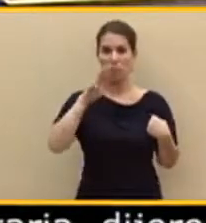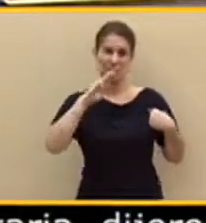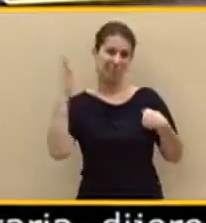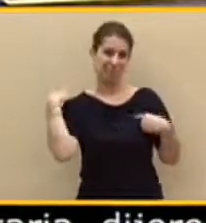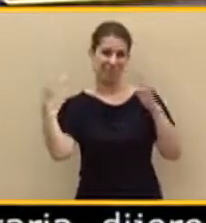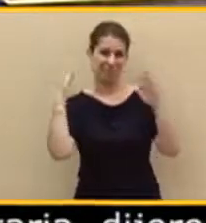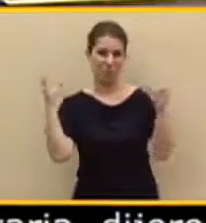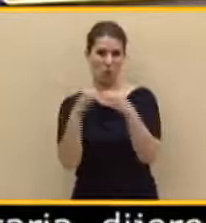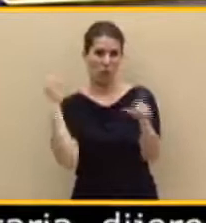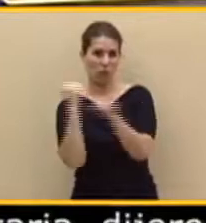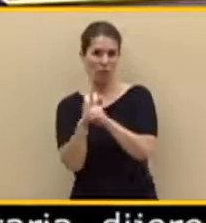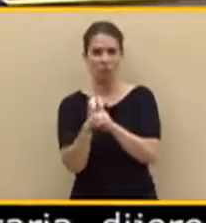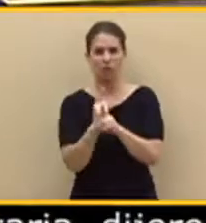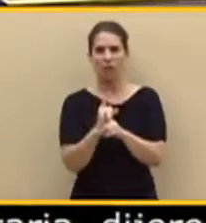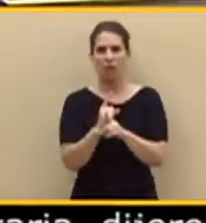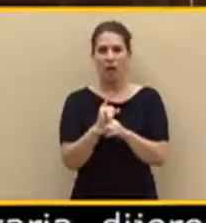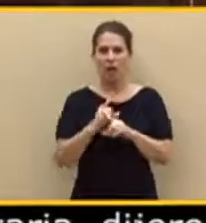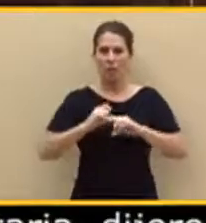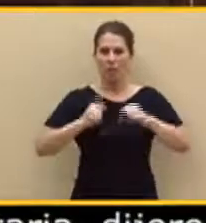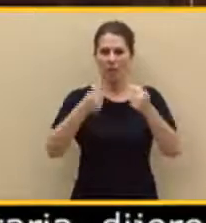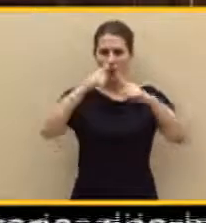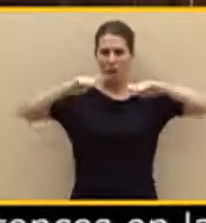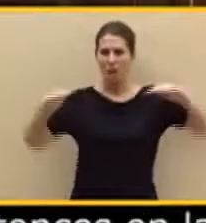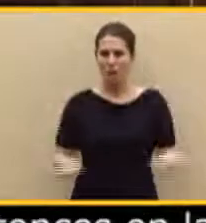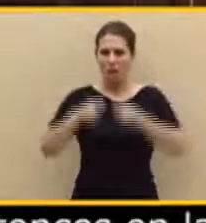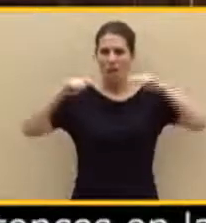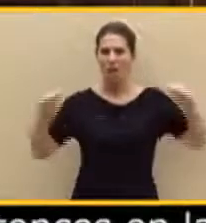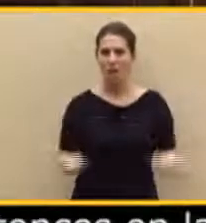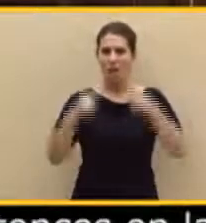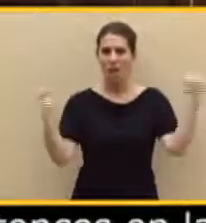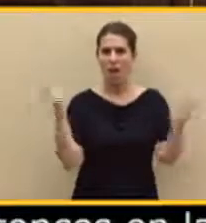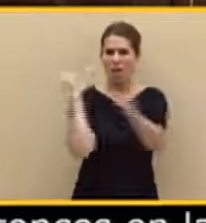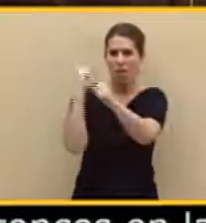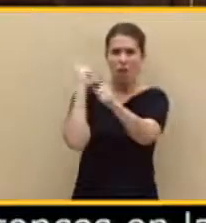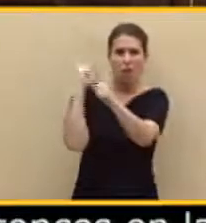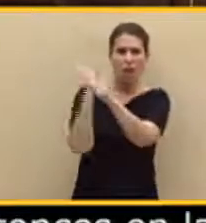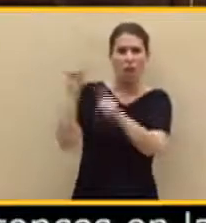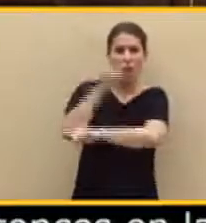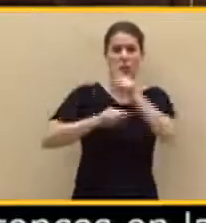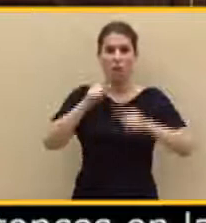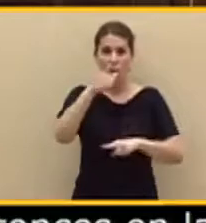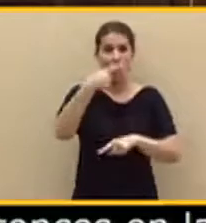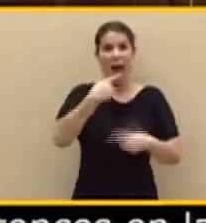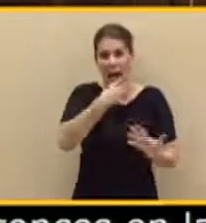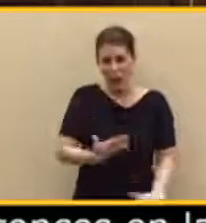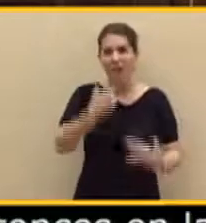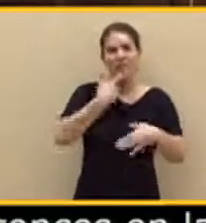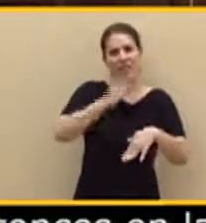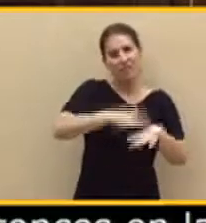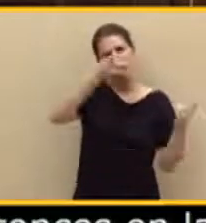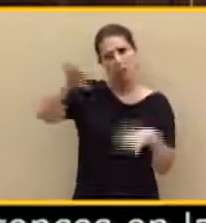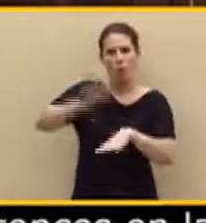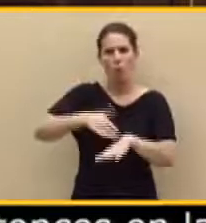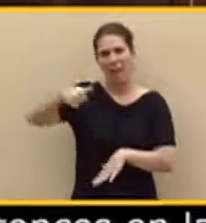la mecha de los incendios de los que ahora culpa a los ciudadanos catalanes. Porque fueron ustedes, señorías del Partido Popular, quienes de